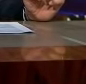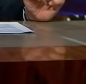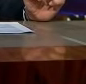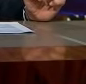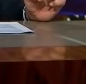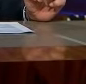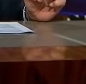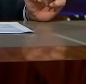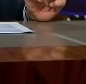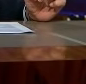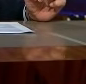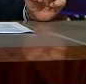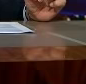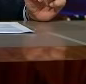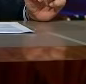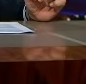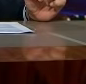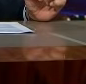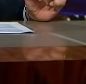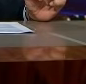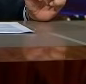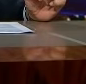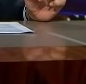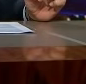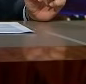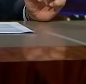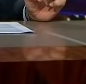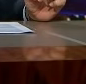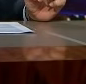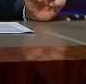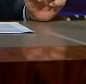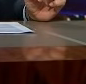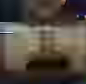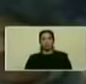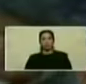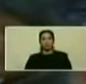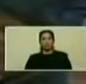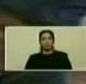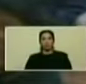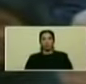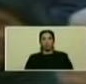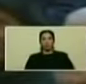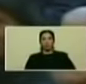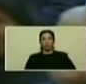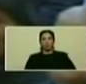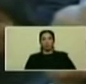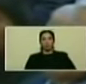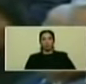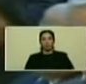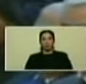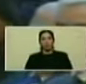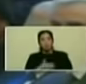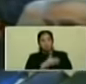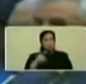europeos iban a llevar su dinero a Venezuela. Suena improbable, ¿eh? Nos quieren en Europa.